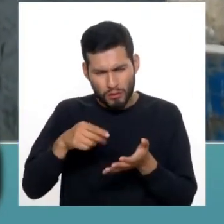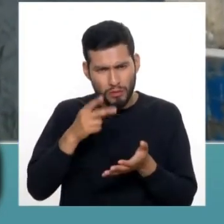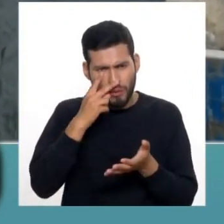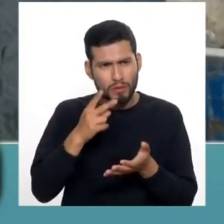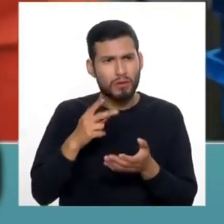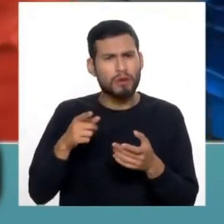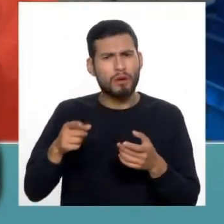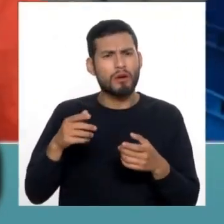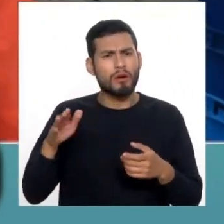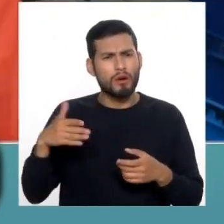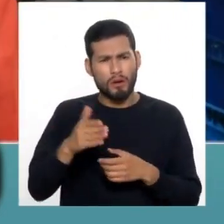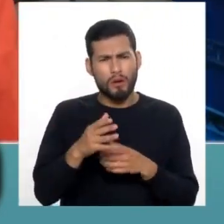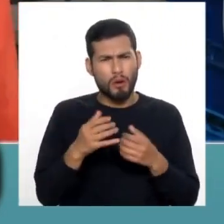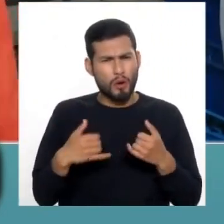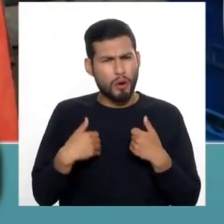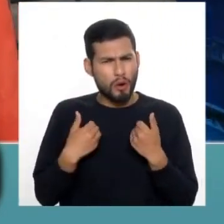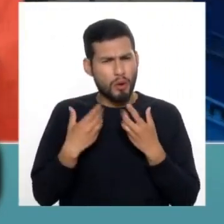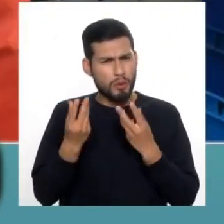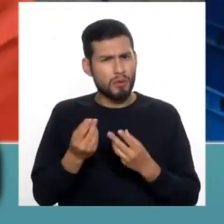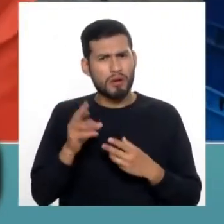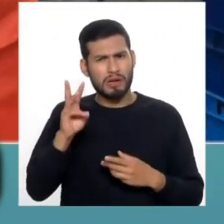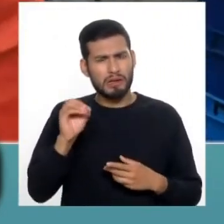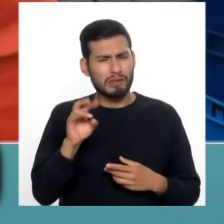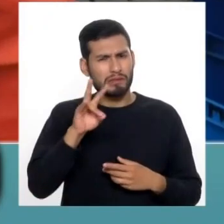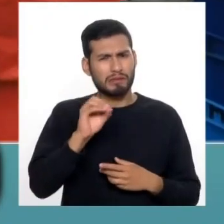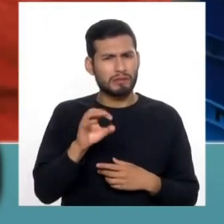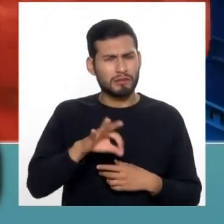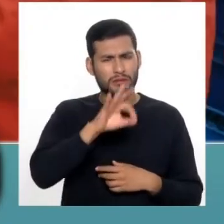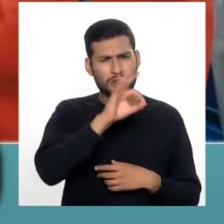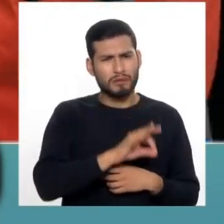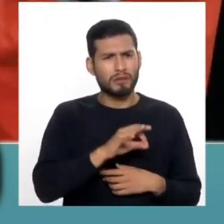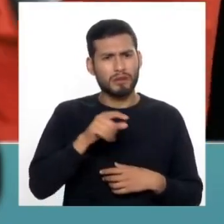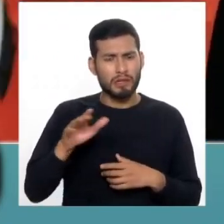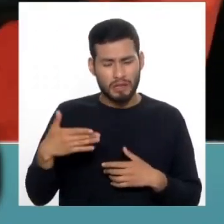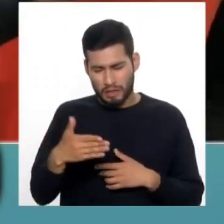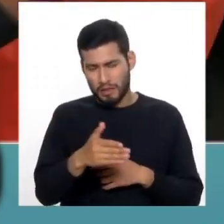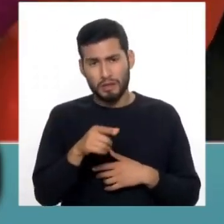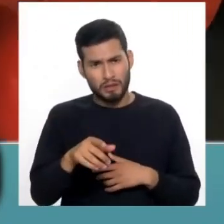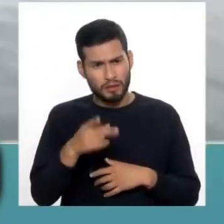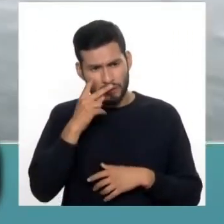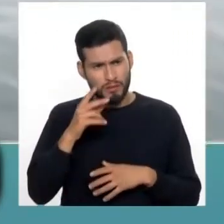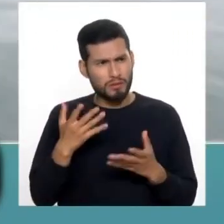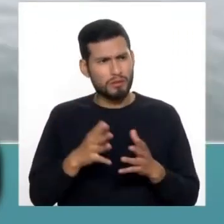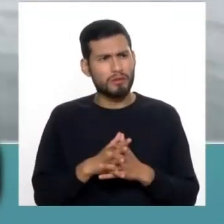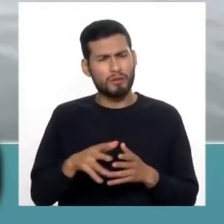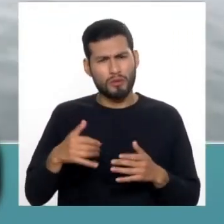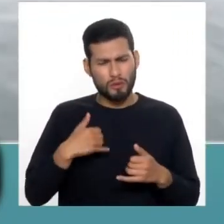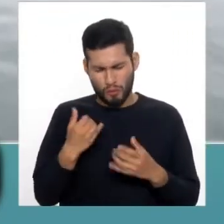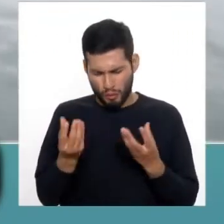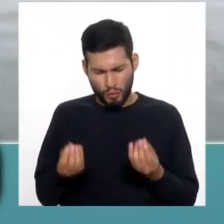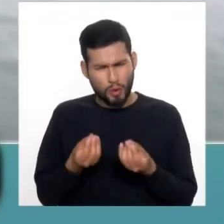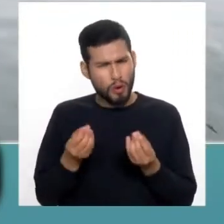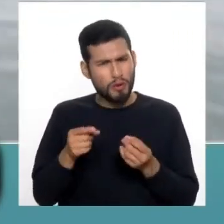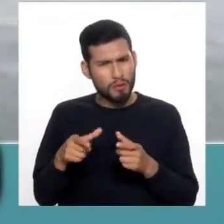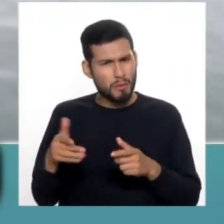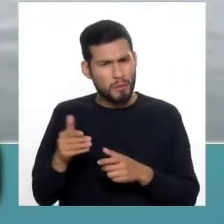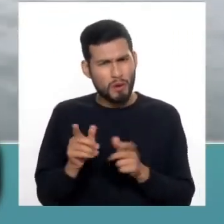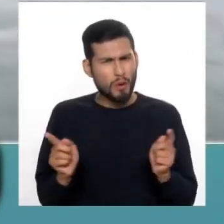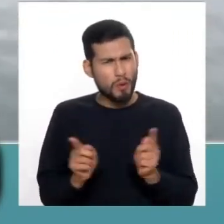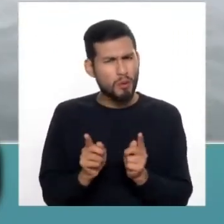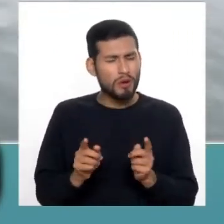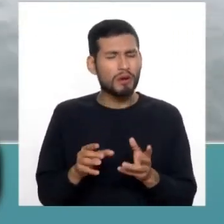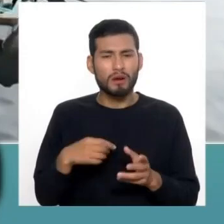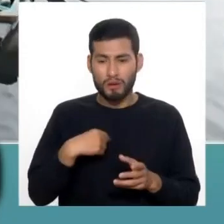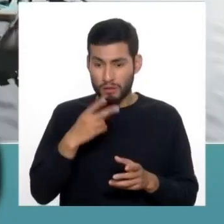de juveniles abrumadora. 60, 70% de las capturas eran con juveniles y eso ha llevado a